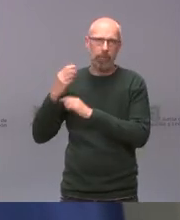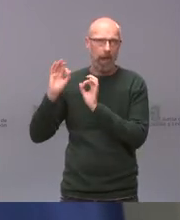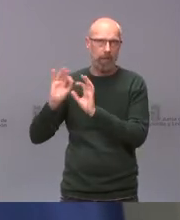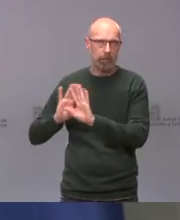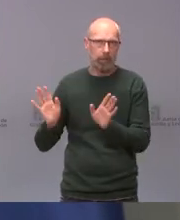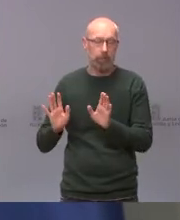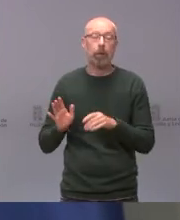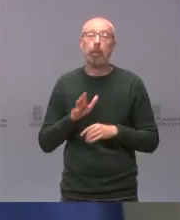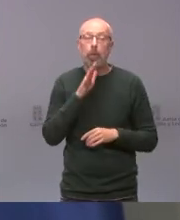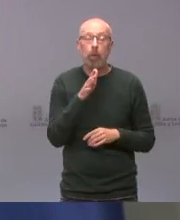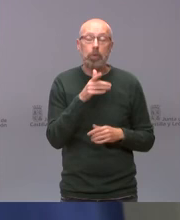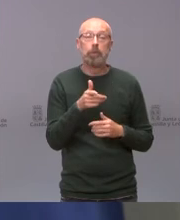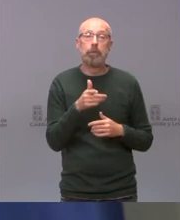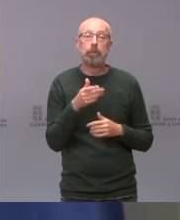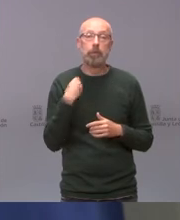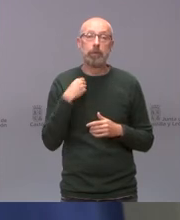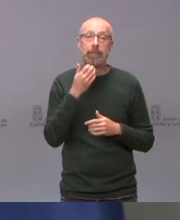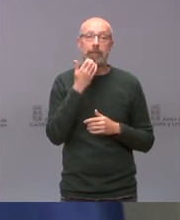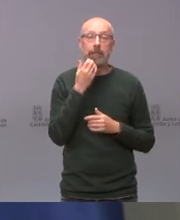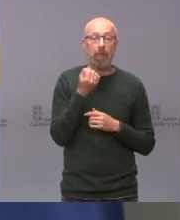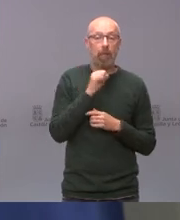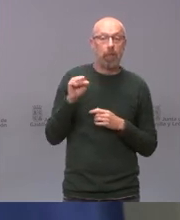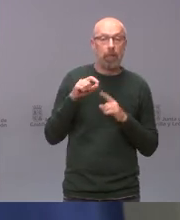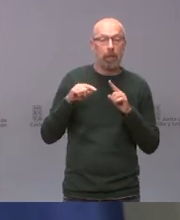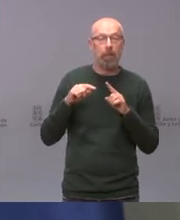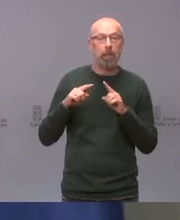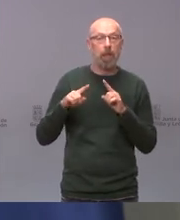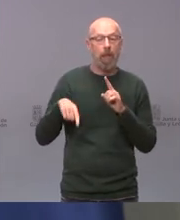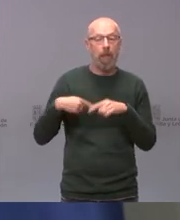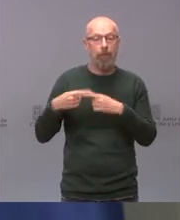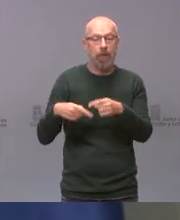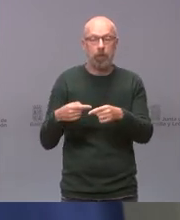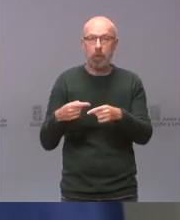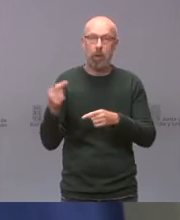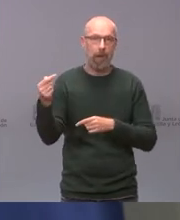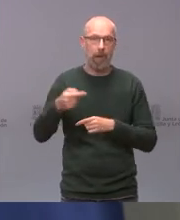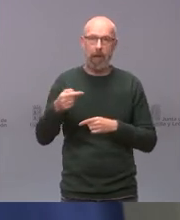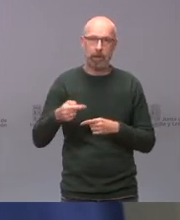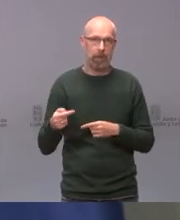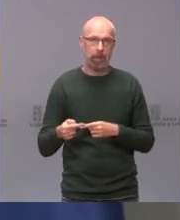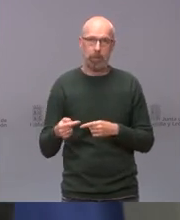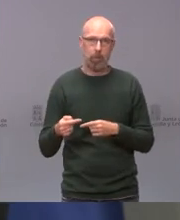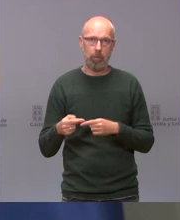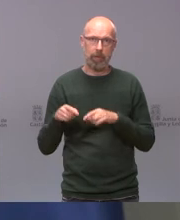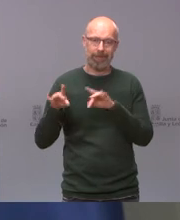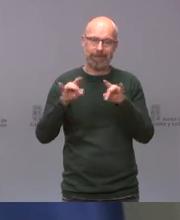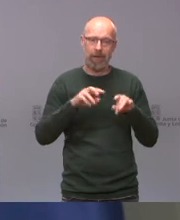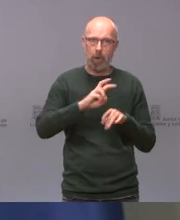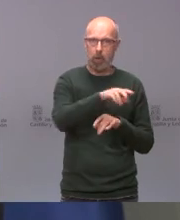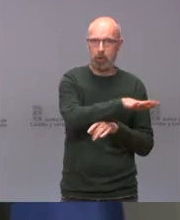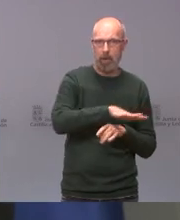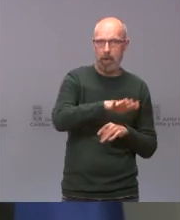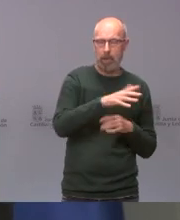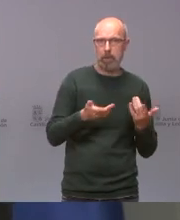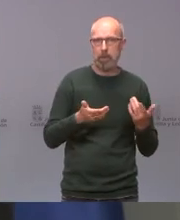Porque además se produciría un efecto perverso sobre otros territorios y además